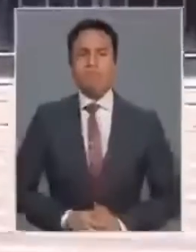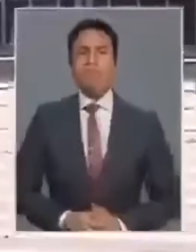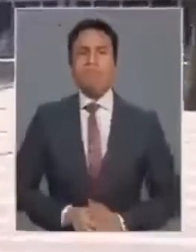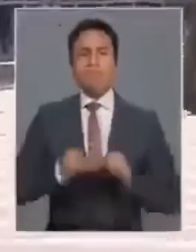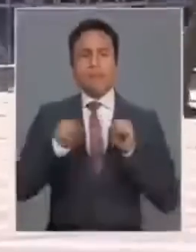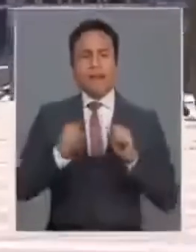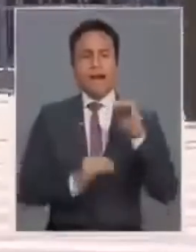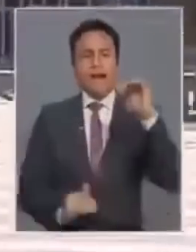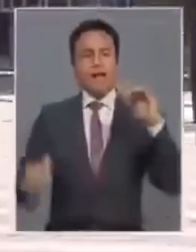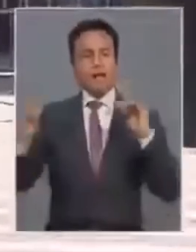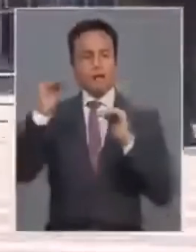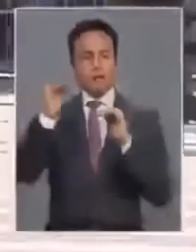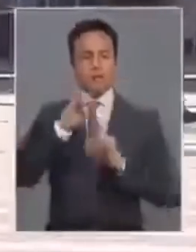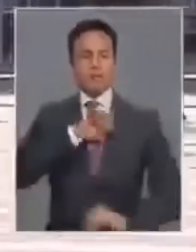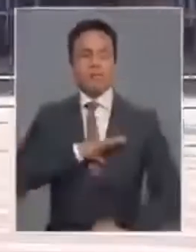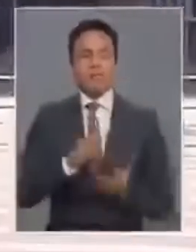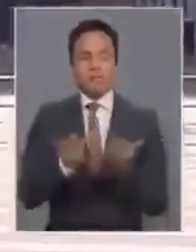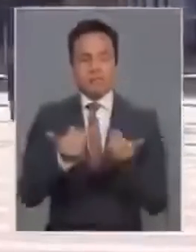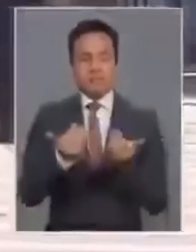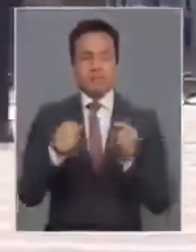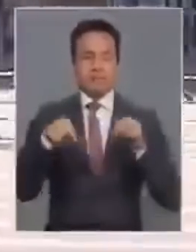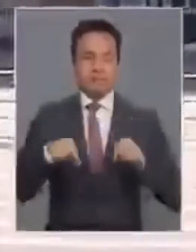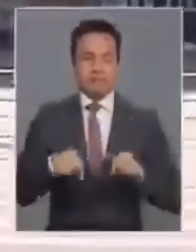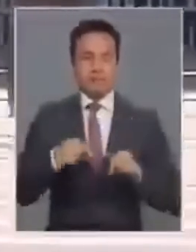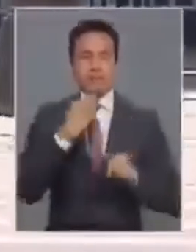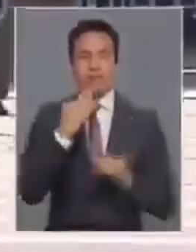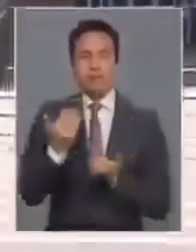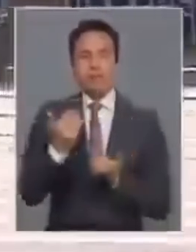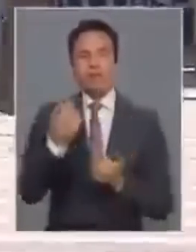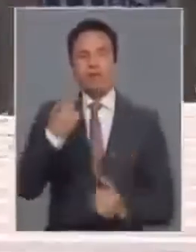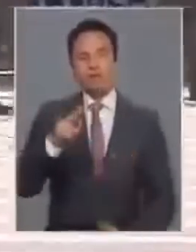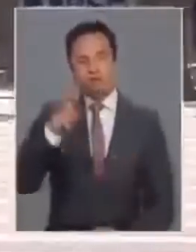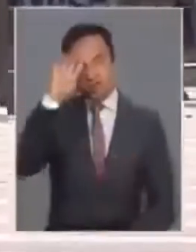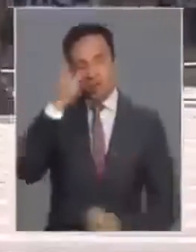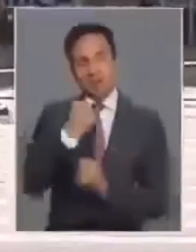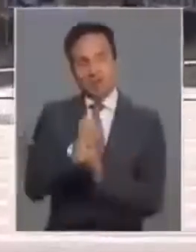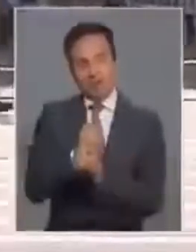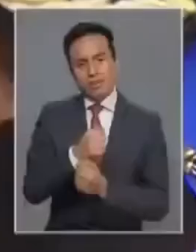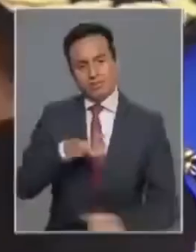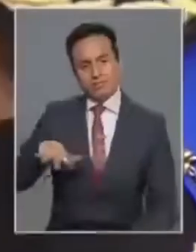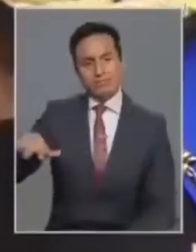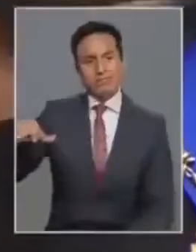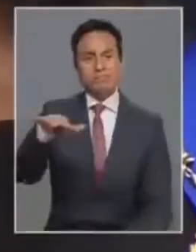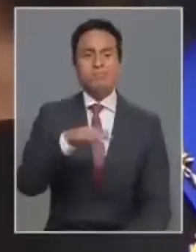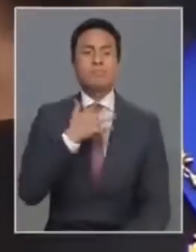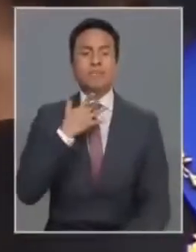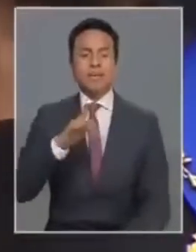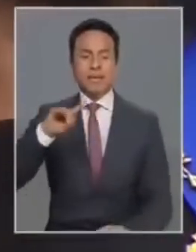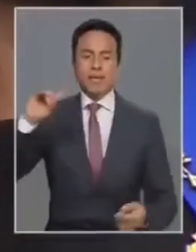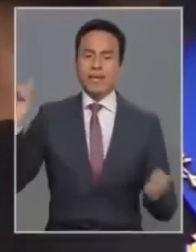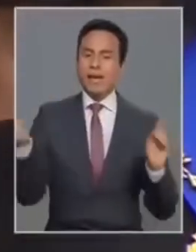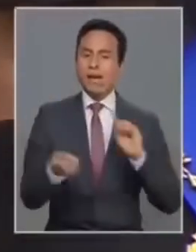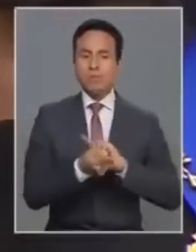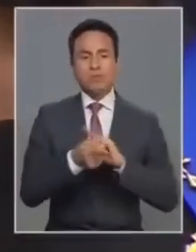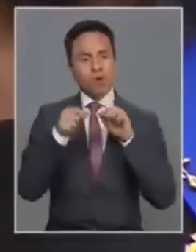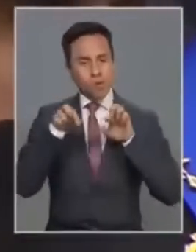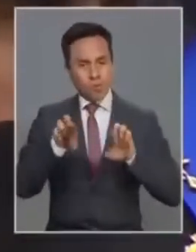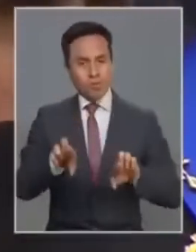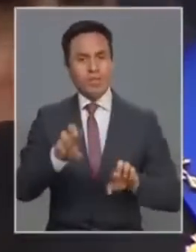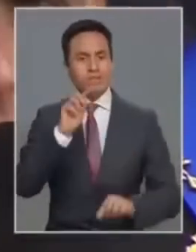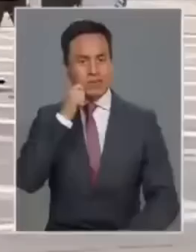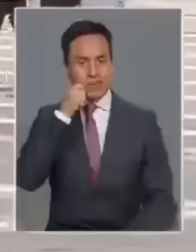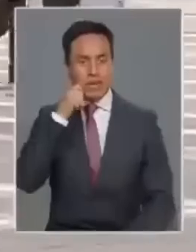México, becados, ¿no? Becados sí, de México, República Dominicana, Colombia, Perú, Ecuador y de seguro otros lugares más, pero creo